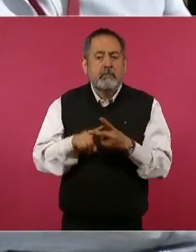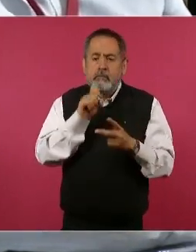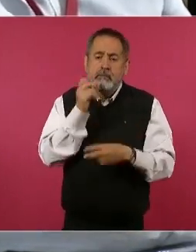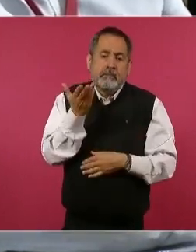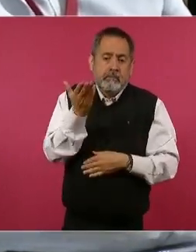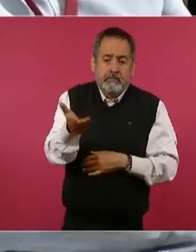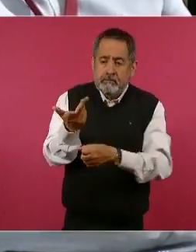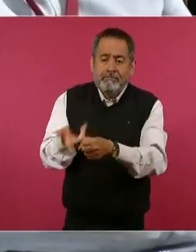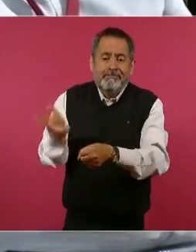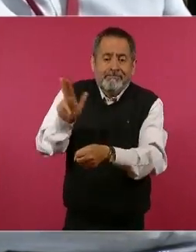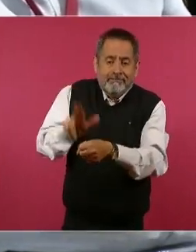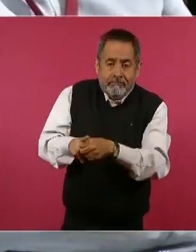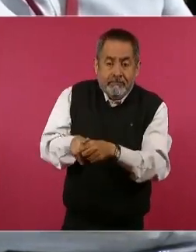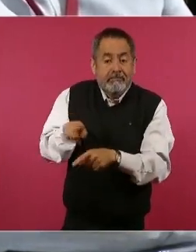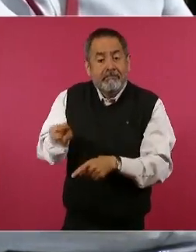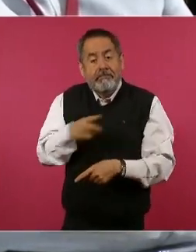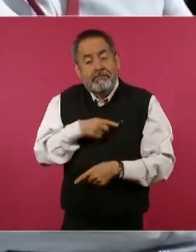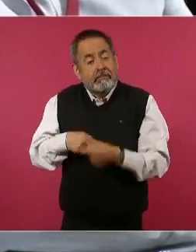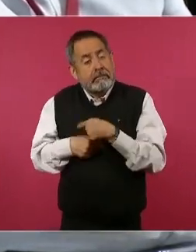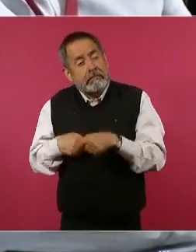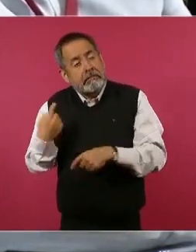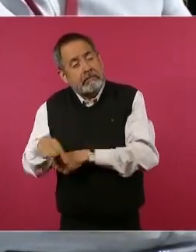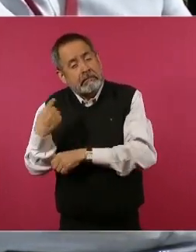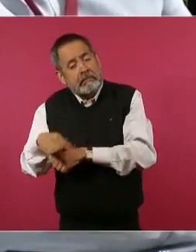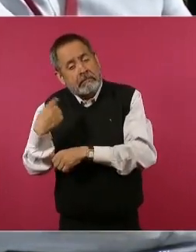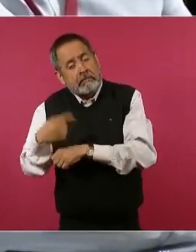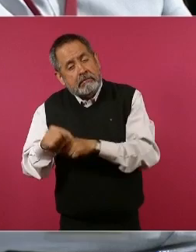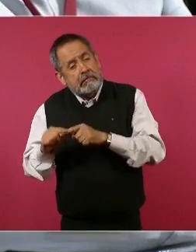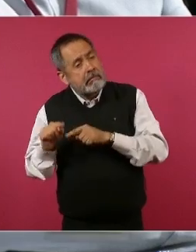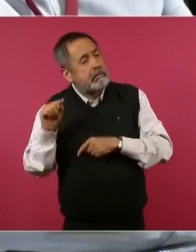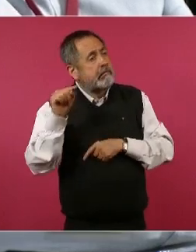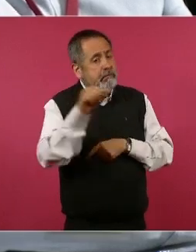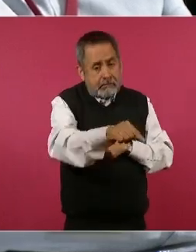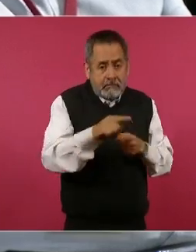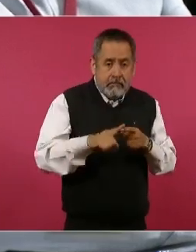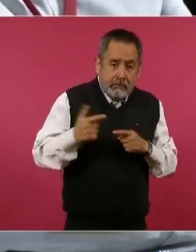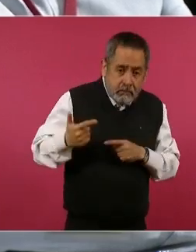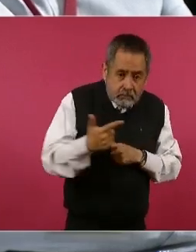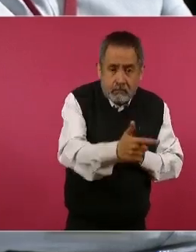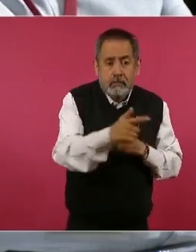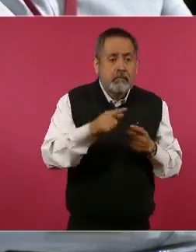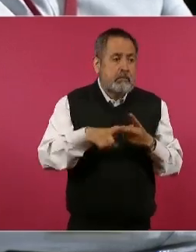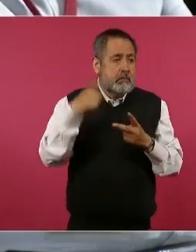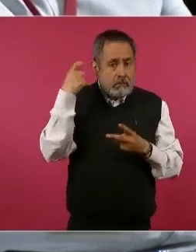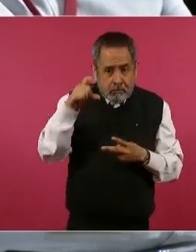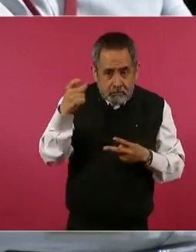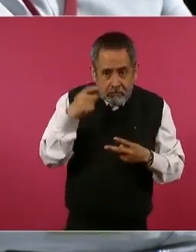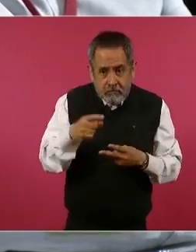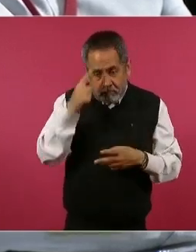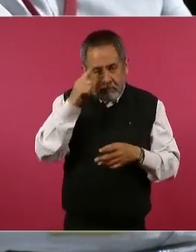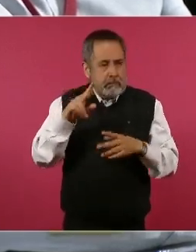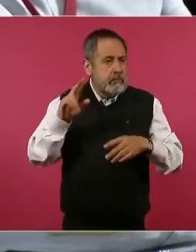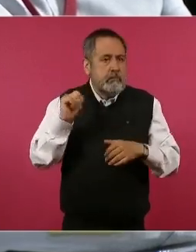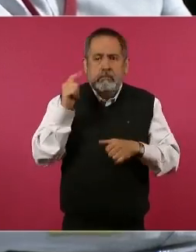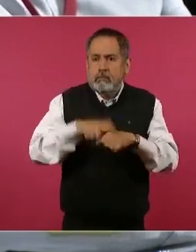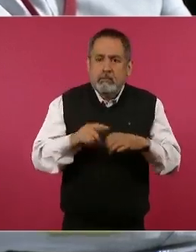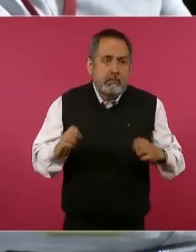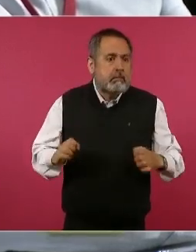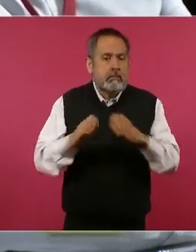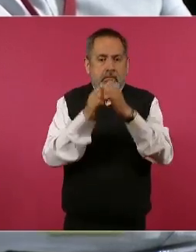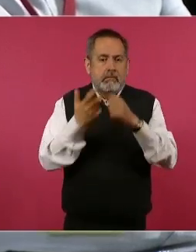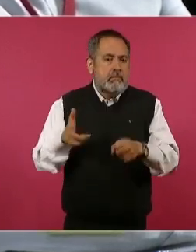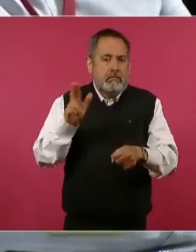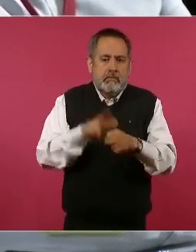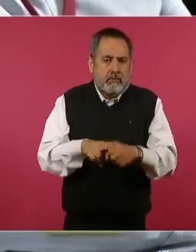clínica. Ellos tienen que trasladarse hasta estos estados que le acabo de mencionar ante alguna emergencia, que es